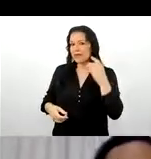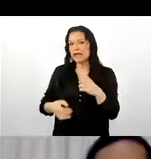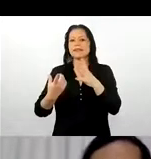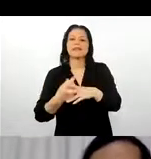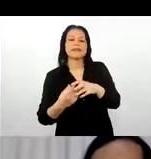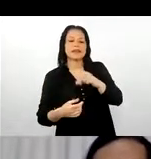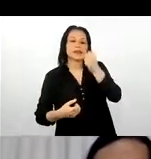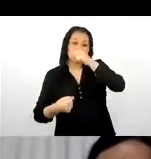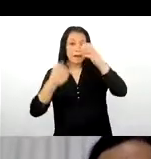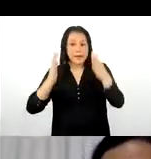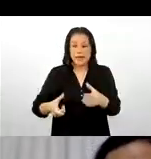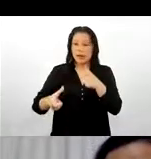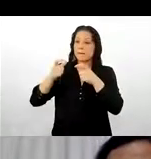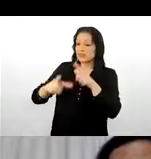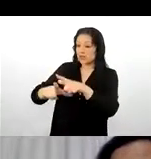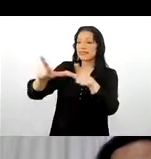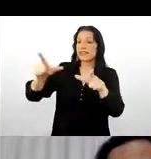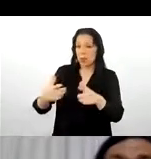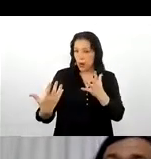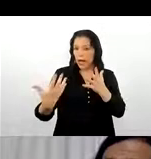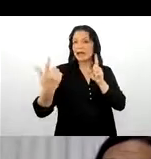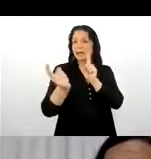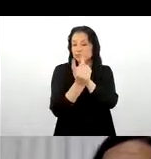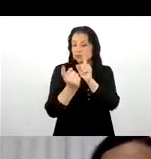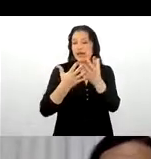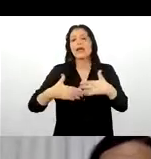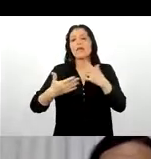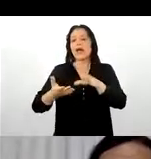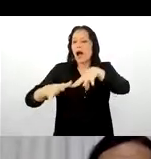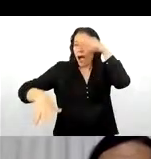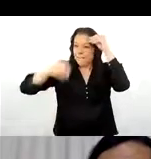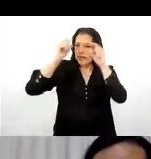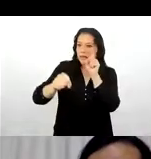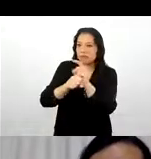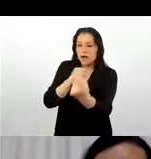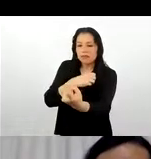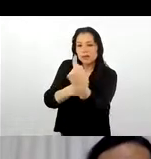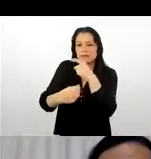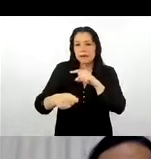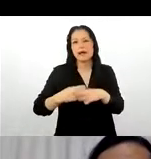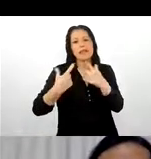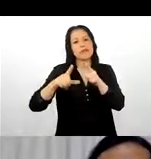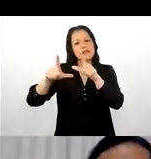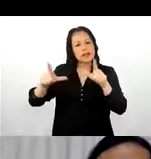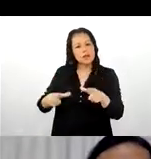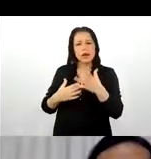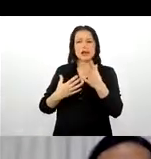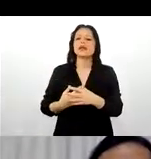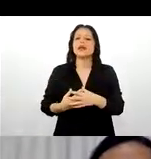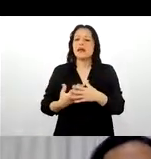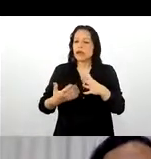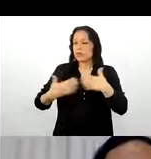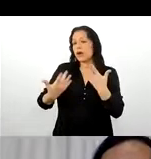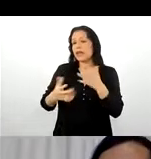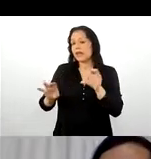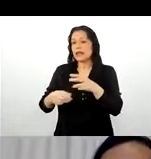viajeros, entre los anfitriones, ¿no? Que pueda aprender, pueda descubrir muchos pasajes que tiene este visitante. Y